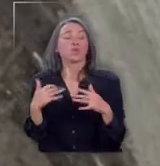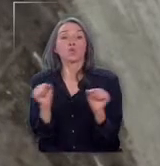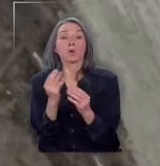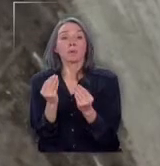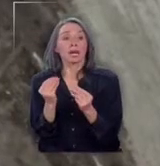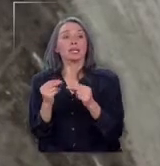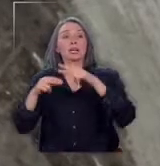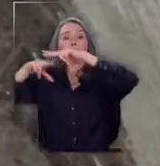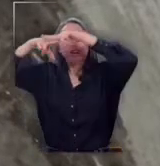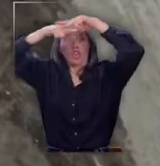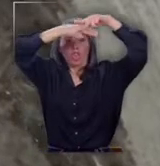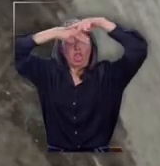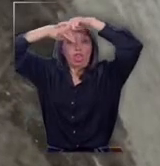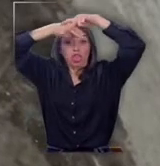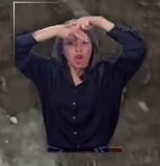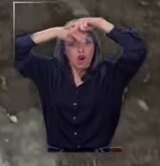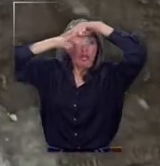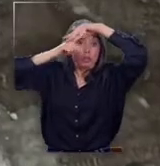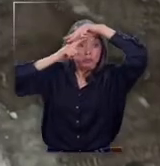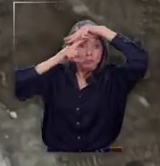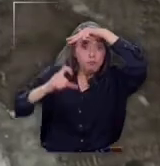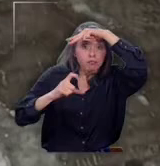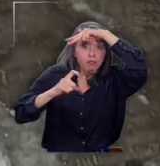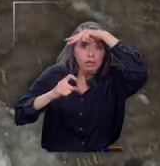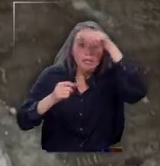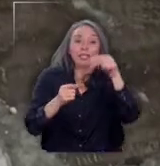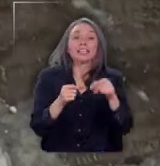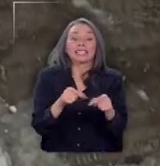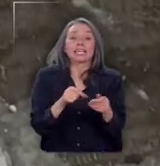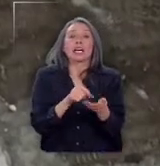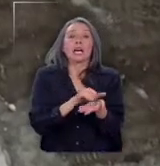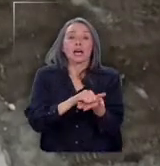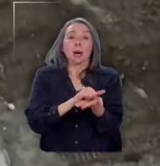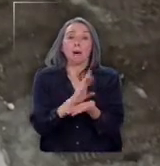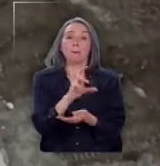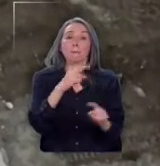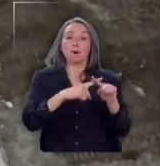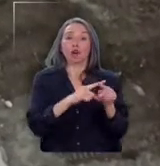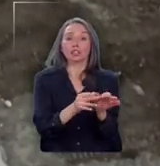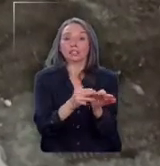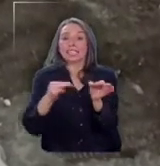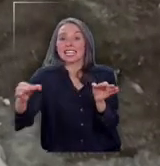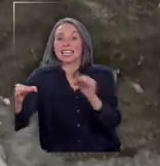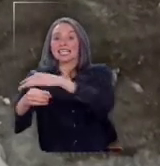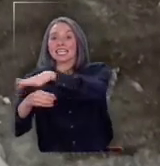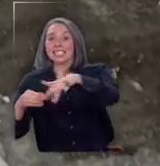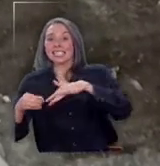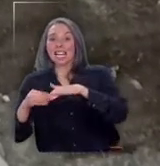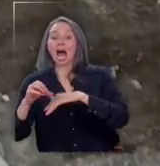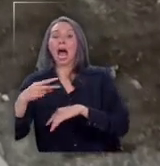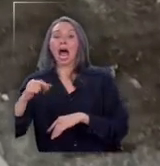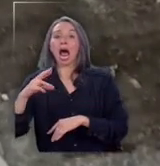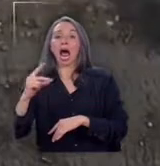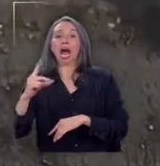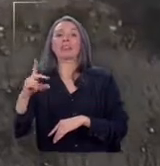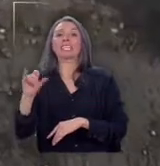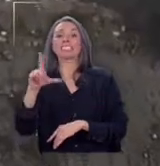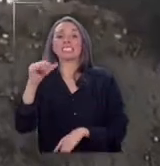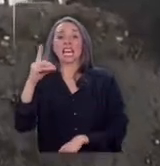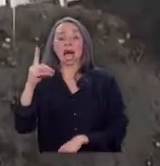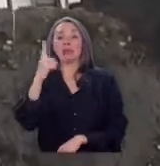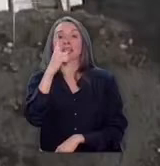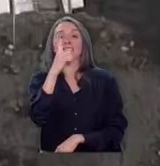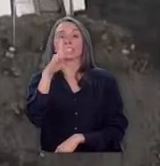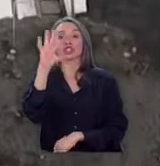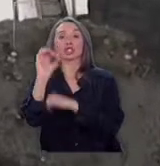un dron captó estas imágenes en una pequeña Isla muy cercana al Bronx har iceland había sido utilizada durante un